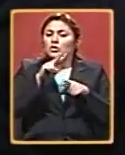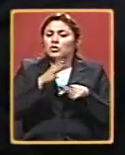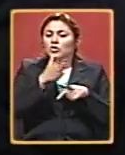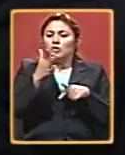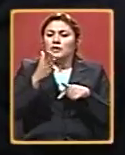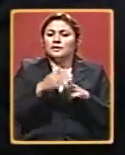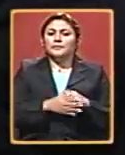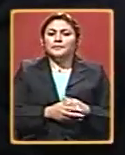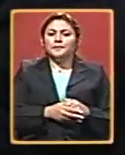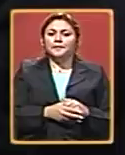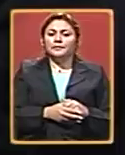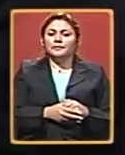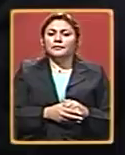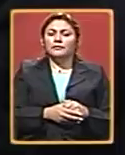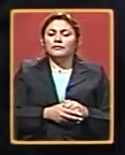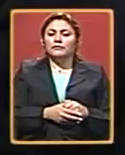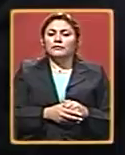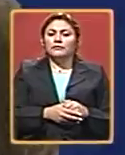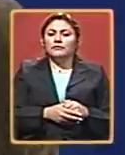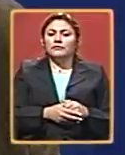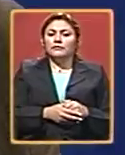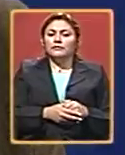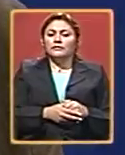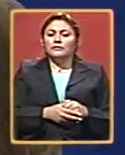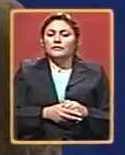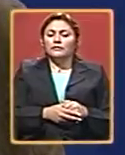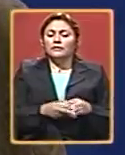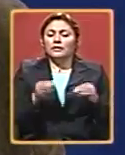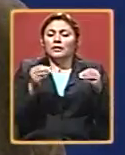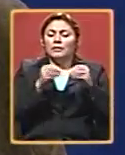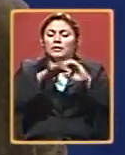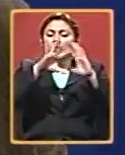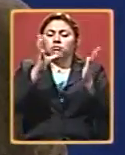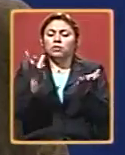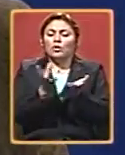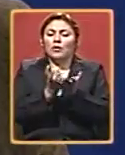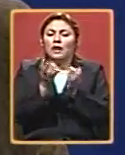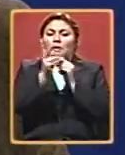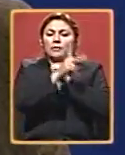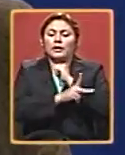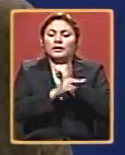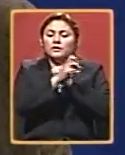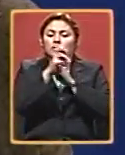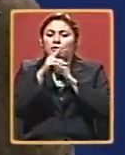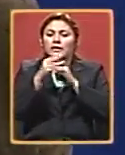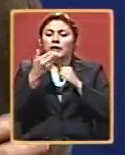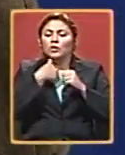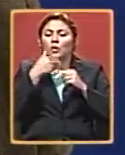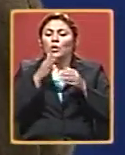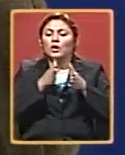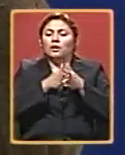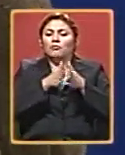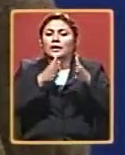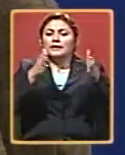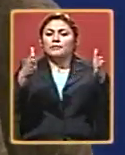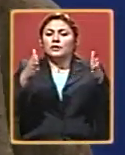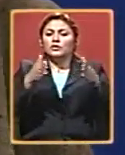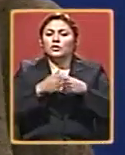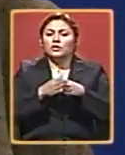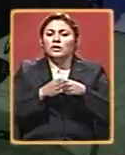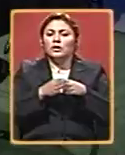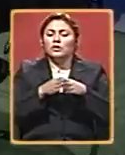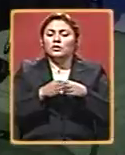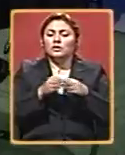cosas. Como en términos, digamos, más globales del país, Costa Rica tuvo como la expansión que hemos llamado de los informes de Estado de la